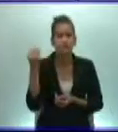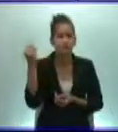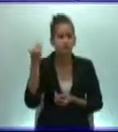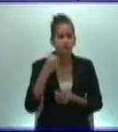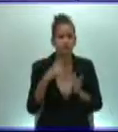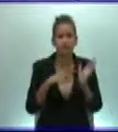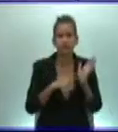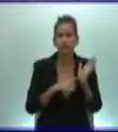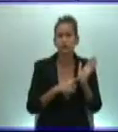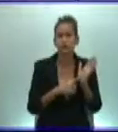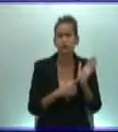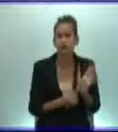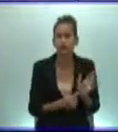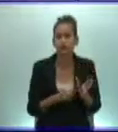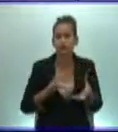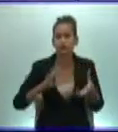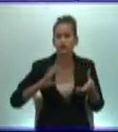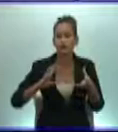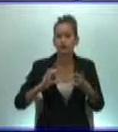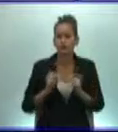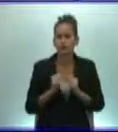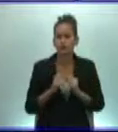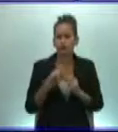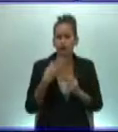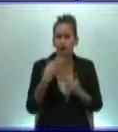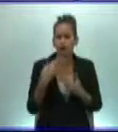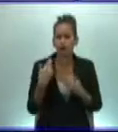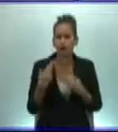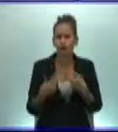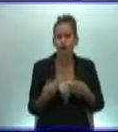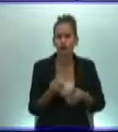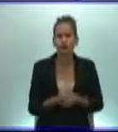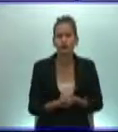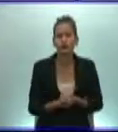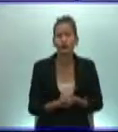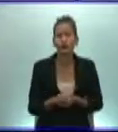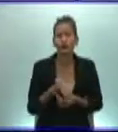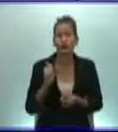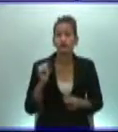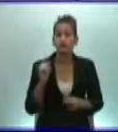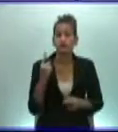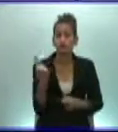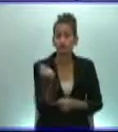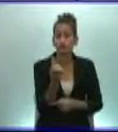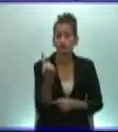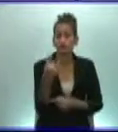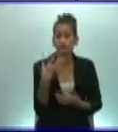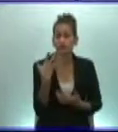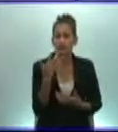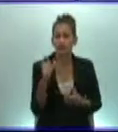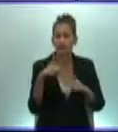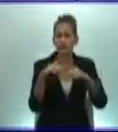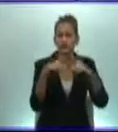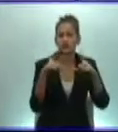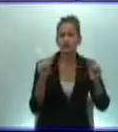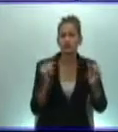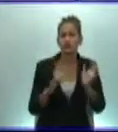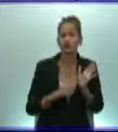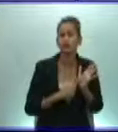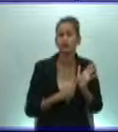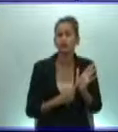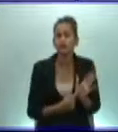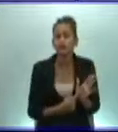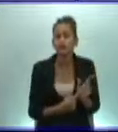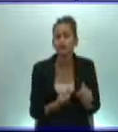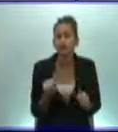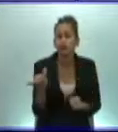demostración, conformarla. ¿Cómo nos quedaría? Iniciamos mencionando quiénes son los triángulos que estamos demostrando que